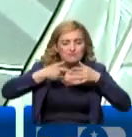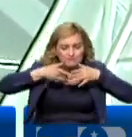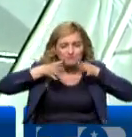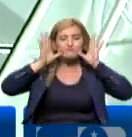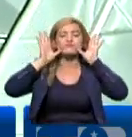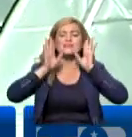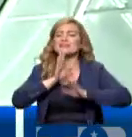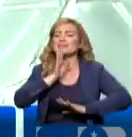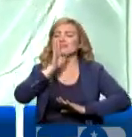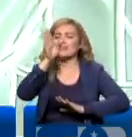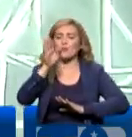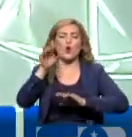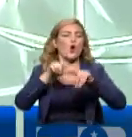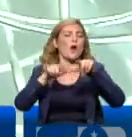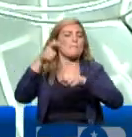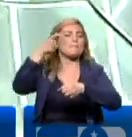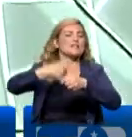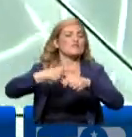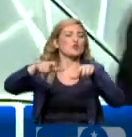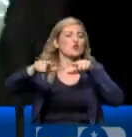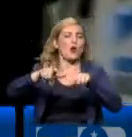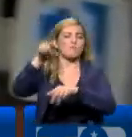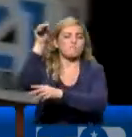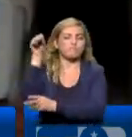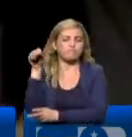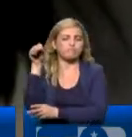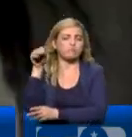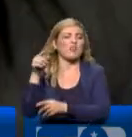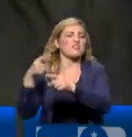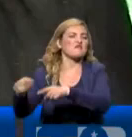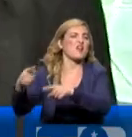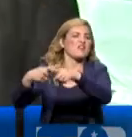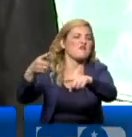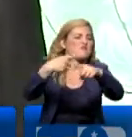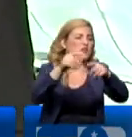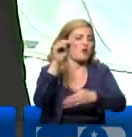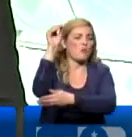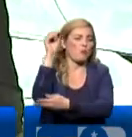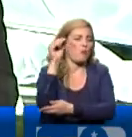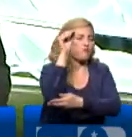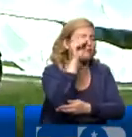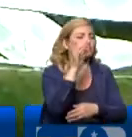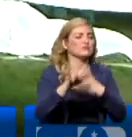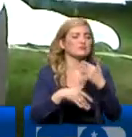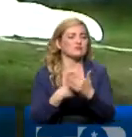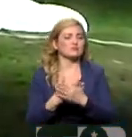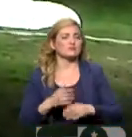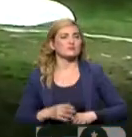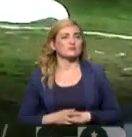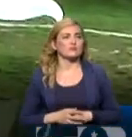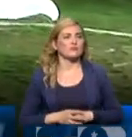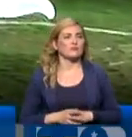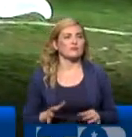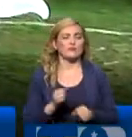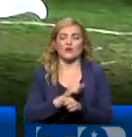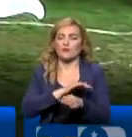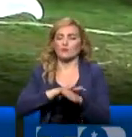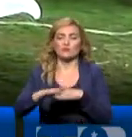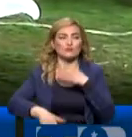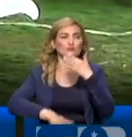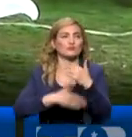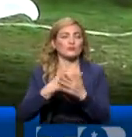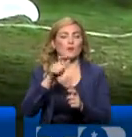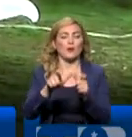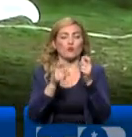se ubicará en un sitio diferente. Esto se iluminó ya hace pocos minutos y se han hecho la invitación para que todos